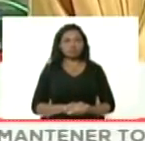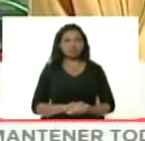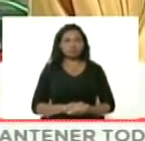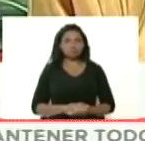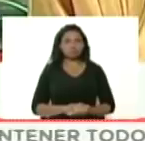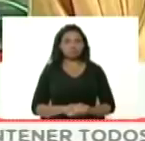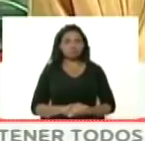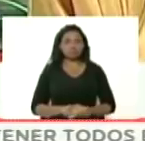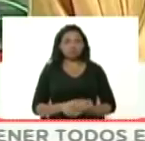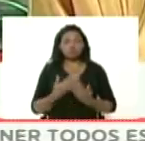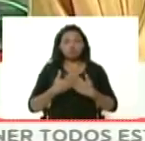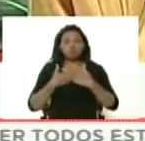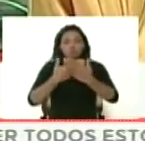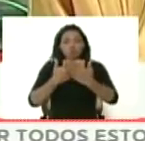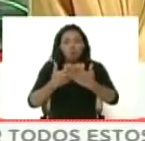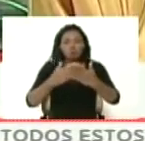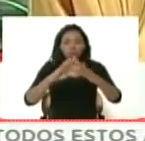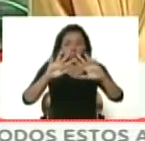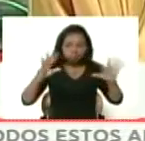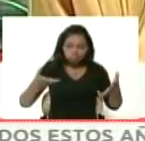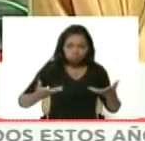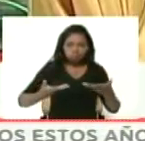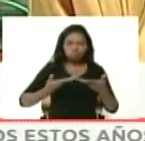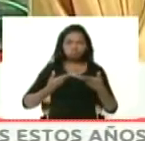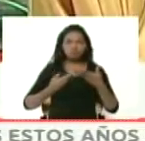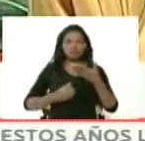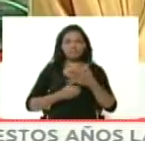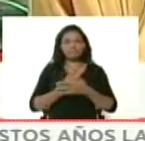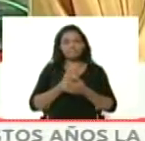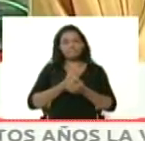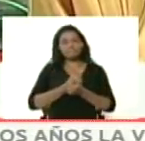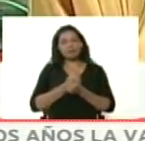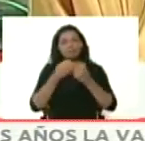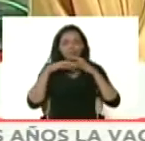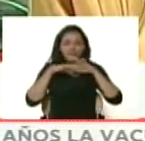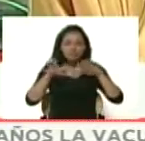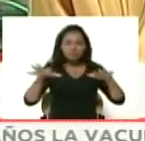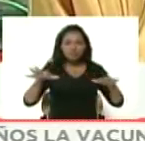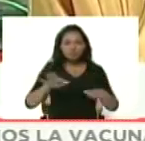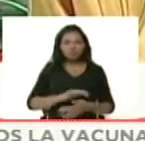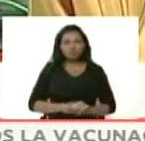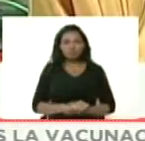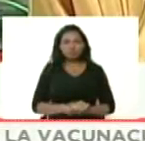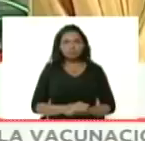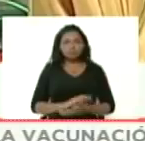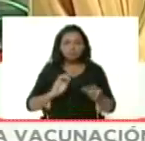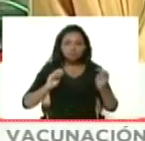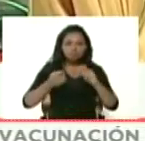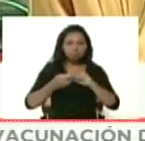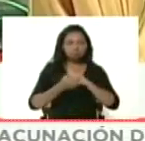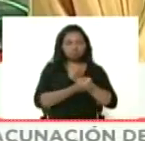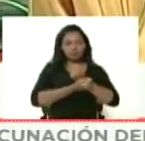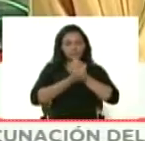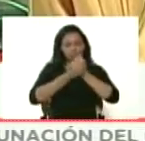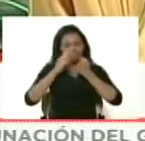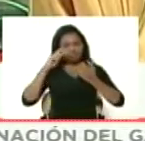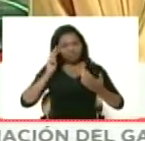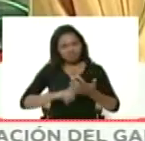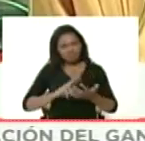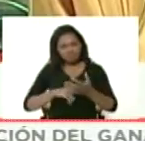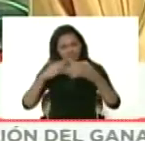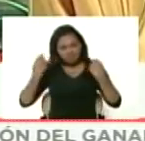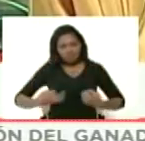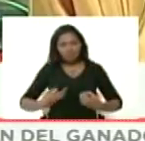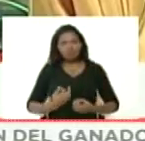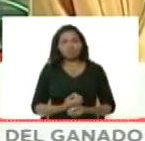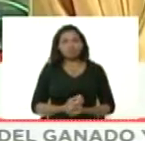se nos regresa, convertido en bendiciones, convertido en amor puro.